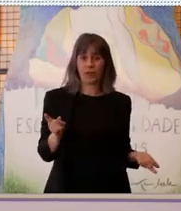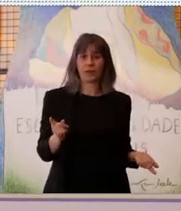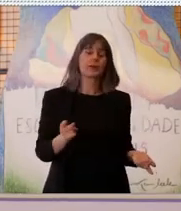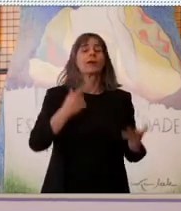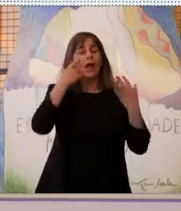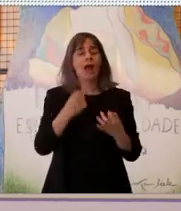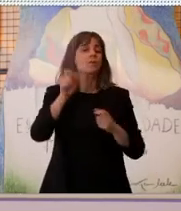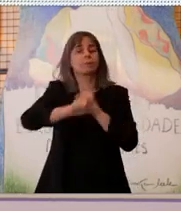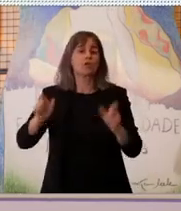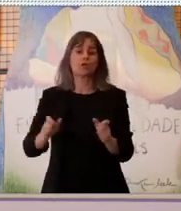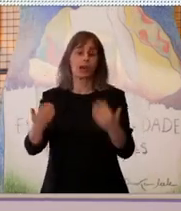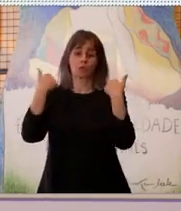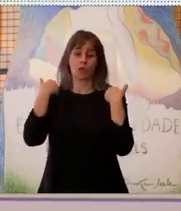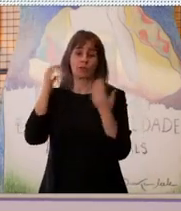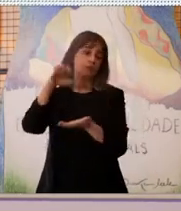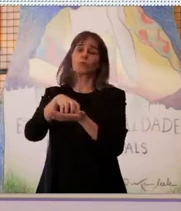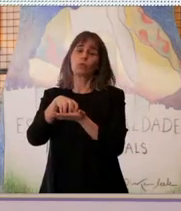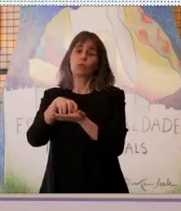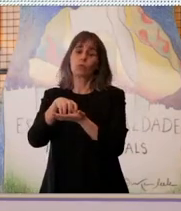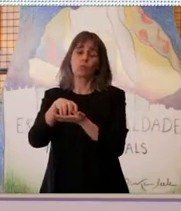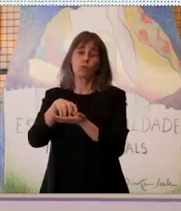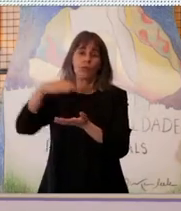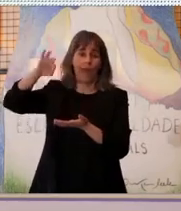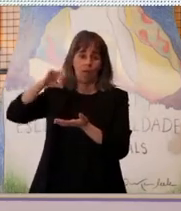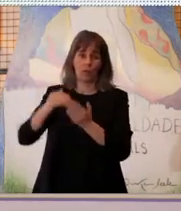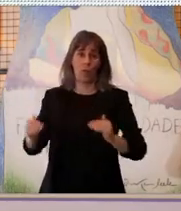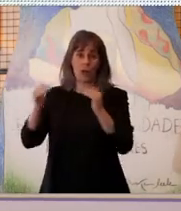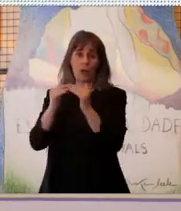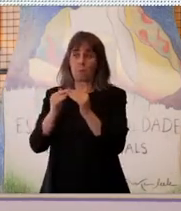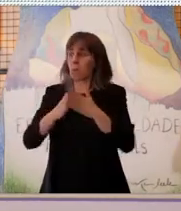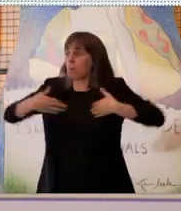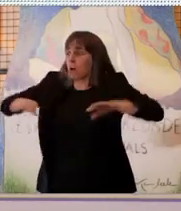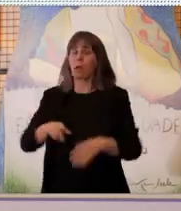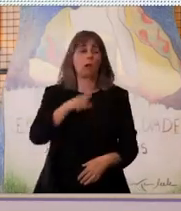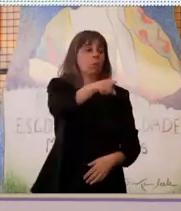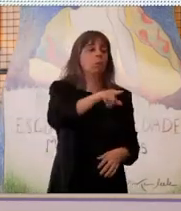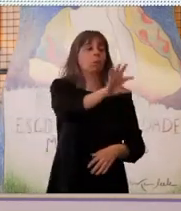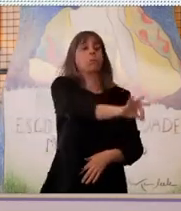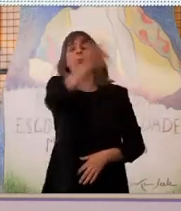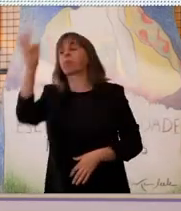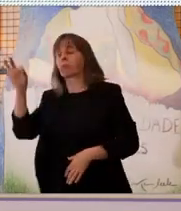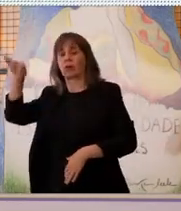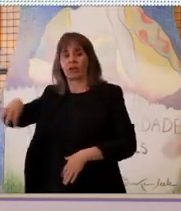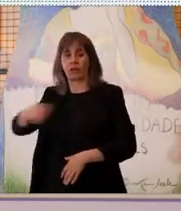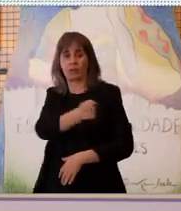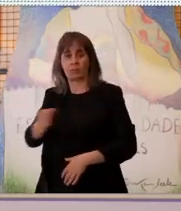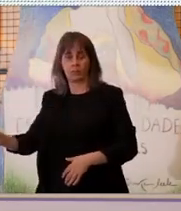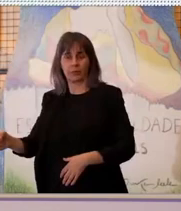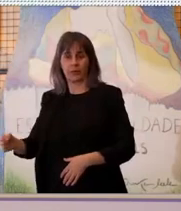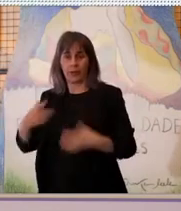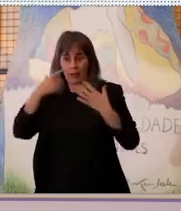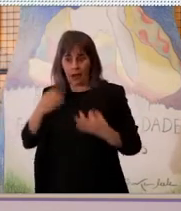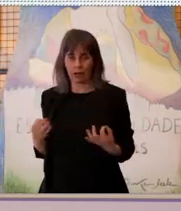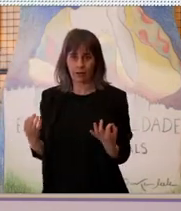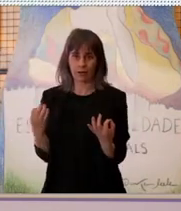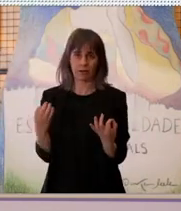responsables de las unidades de igualdad son el primero que pasa por el pasillo o sea yo me encontré como directora del instituto con que eso no existe y que realmente